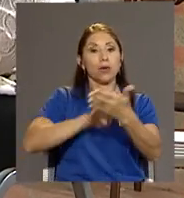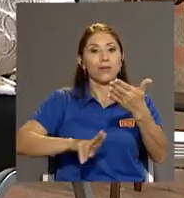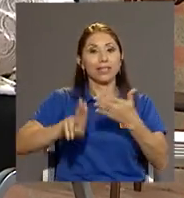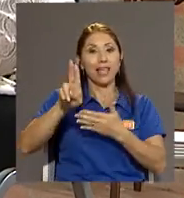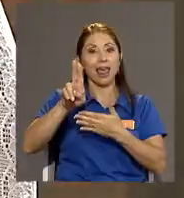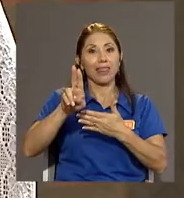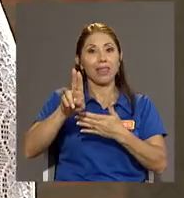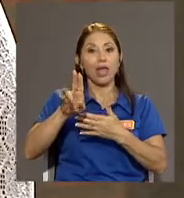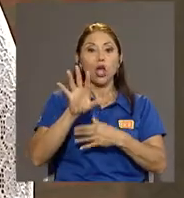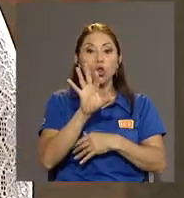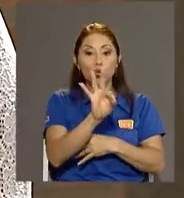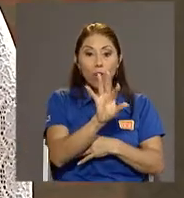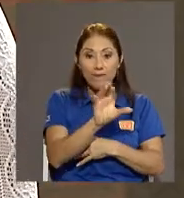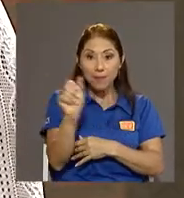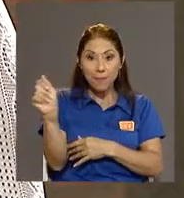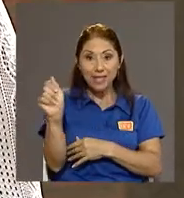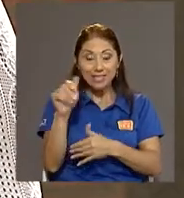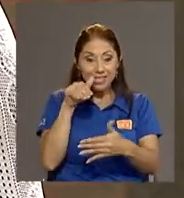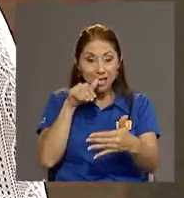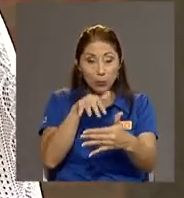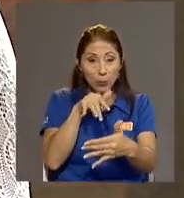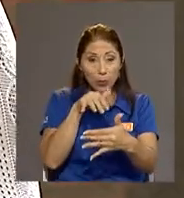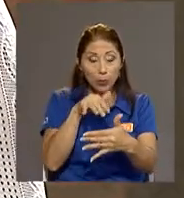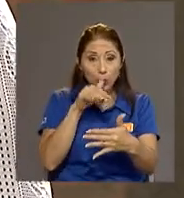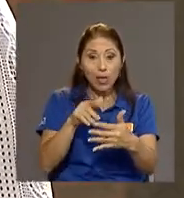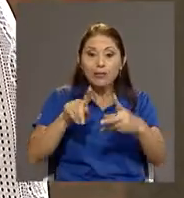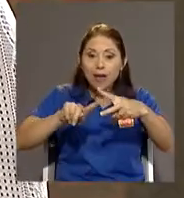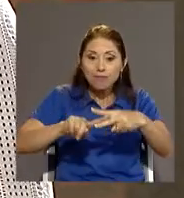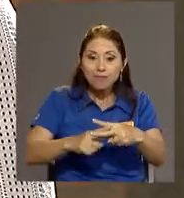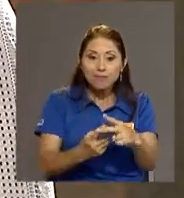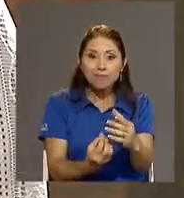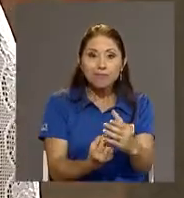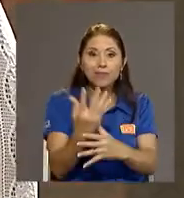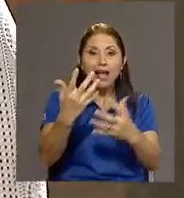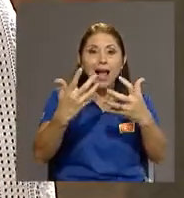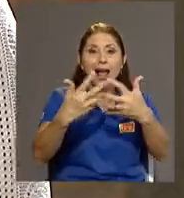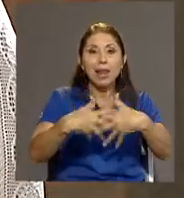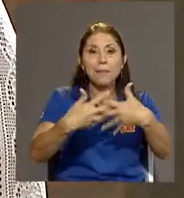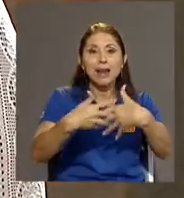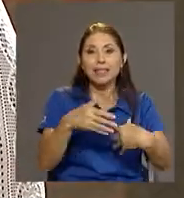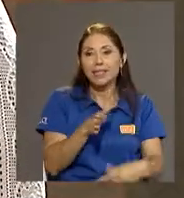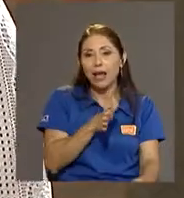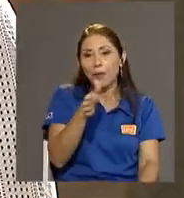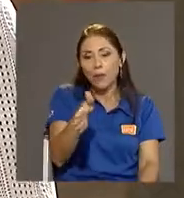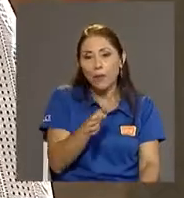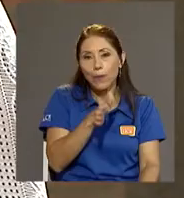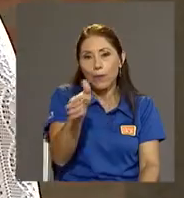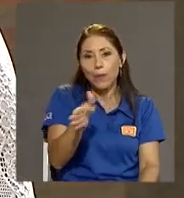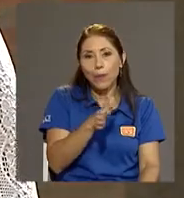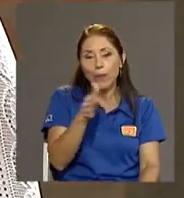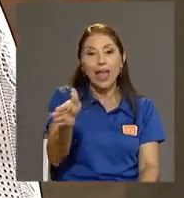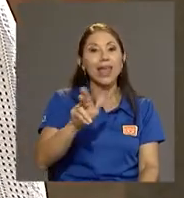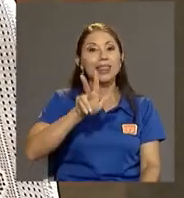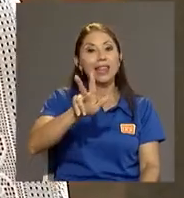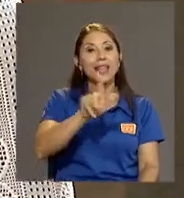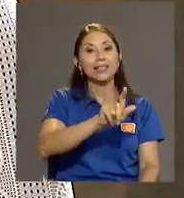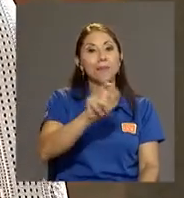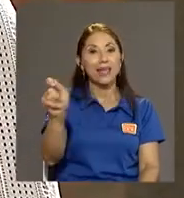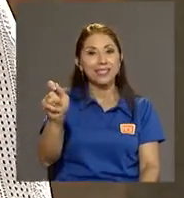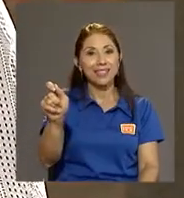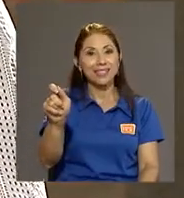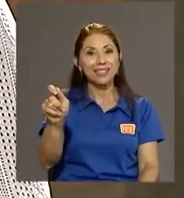a la empresa. Y luego, después de que van 3 meses a la empresa, inician